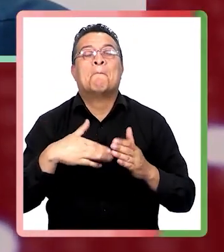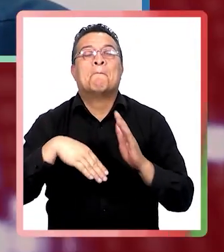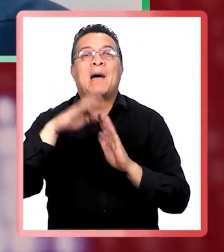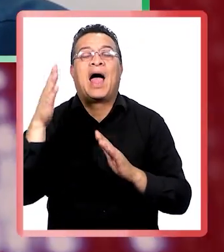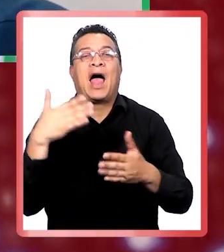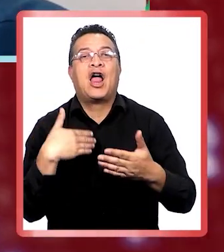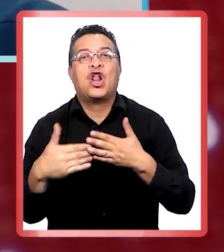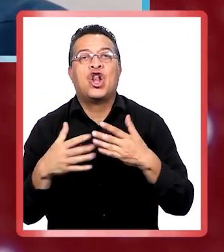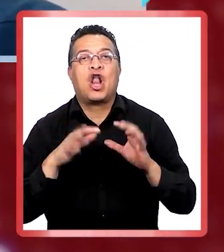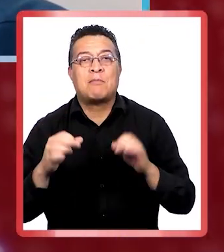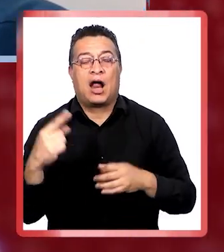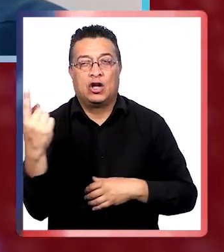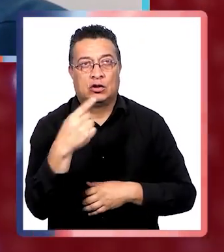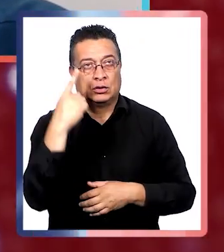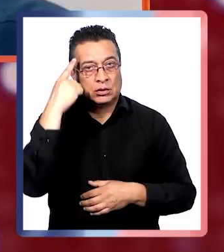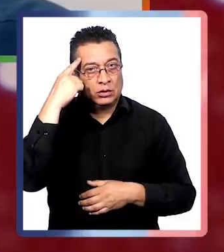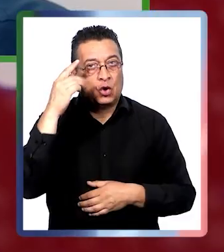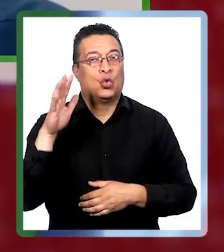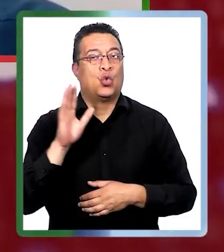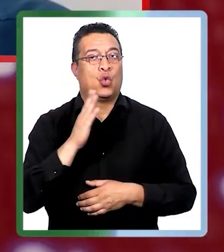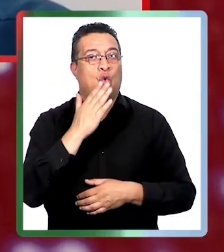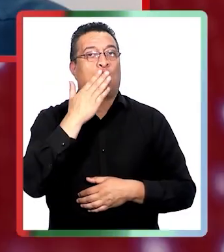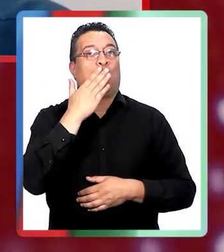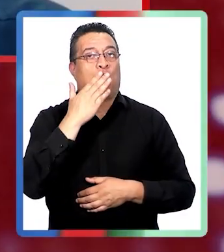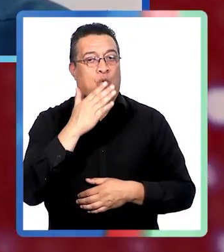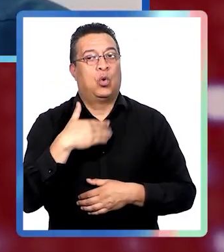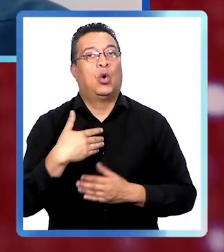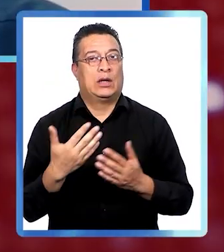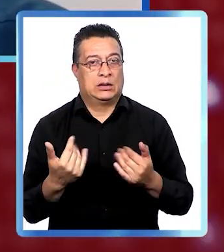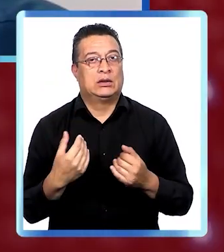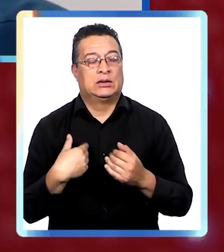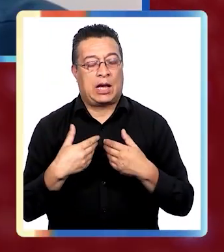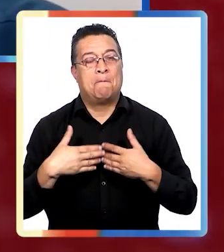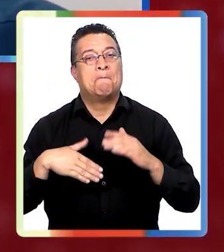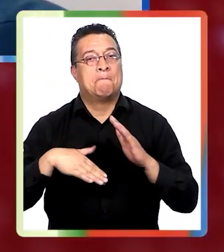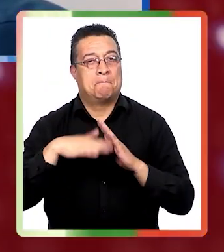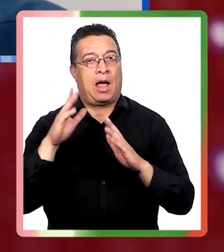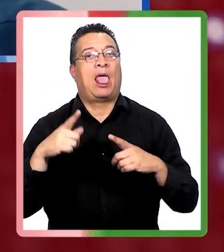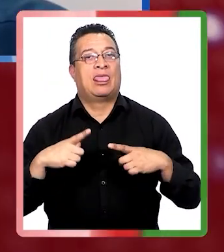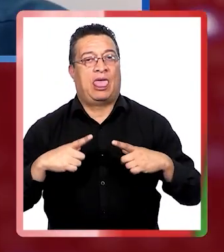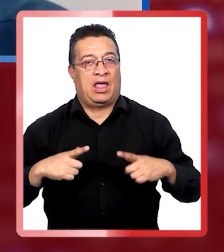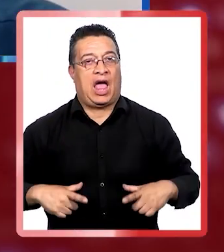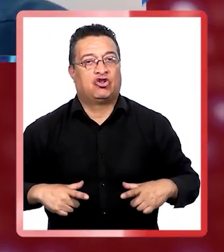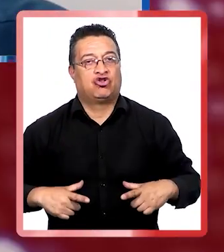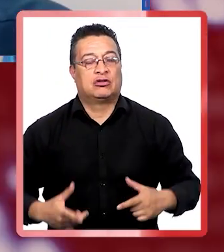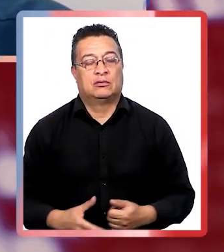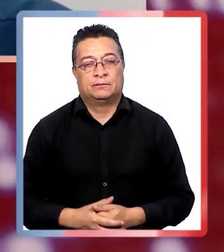con lo que nosotros tendríamos que alertarnos para decir necesito descansar más?